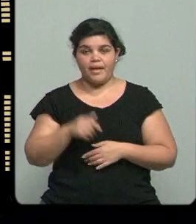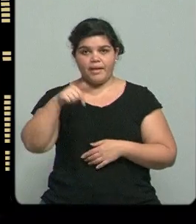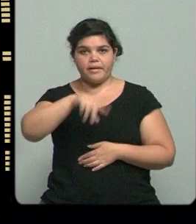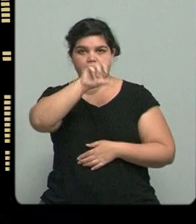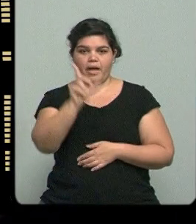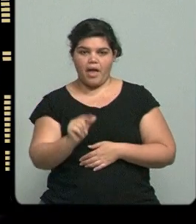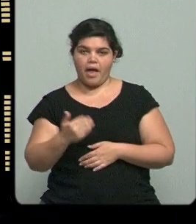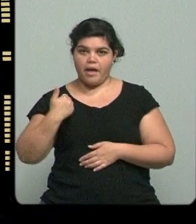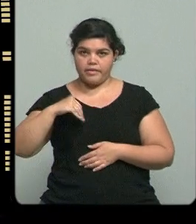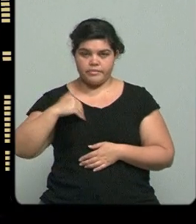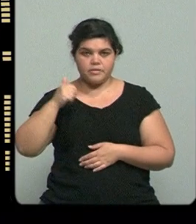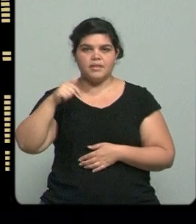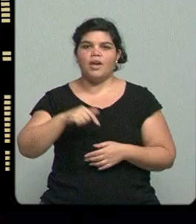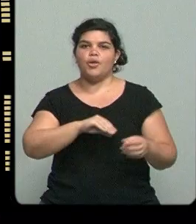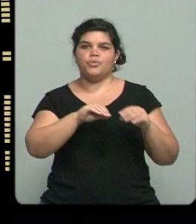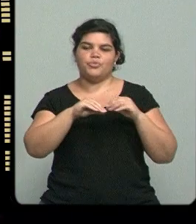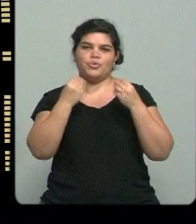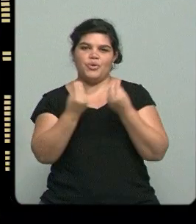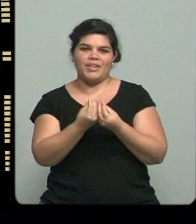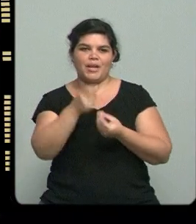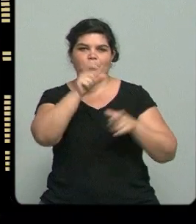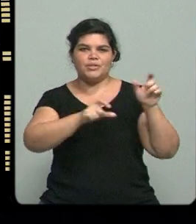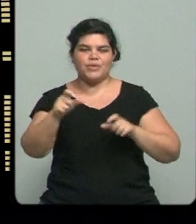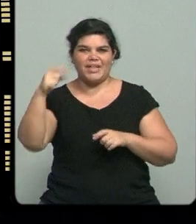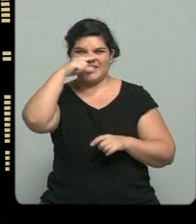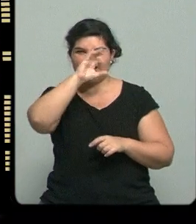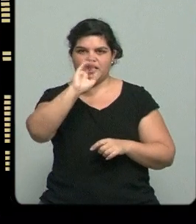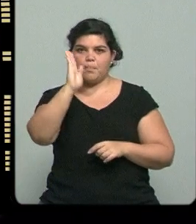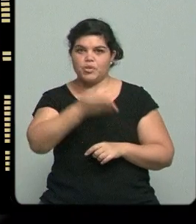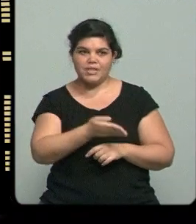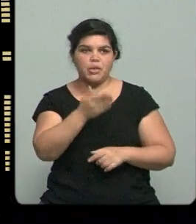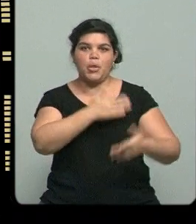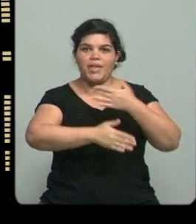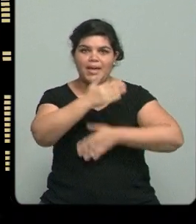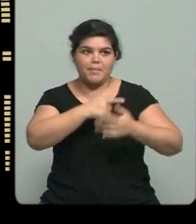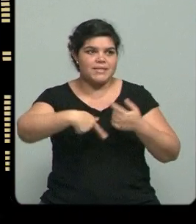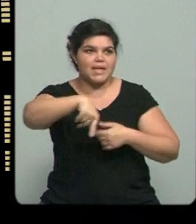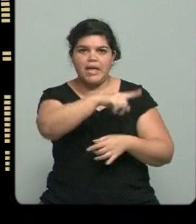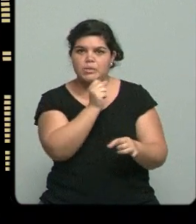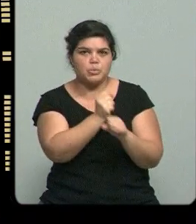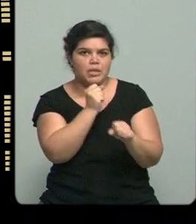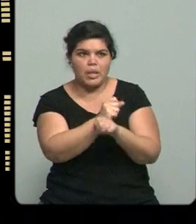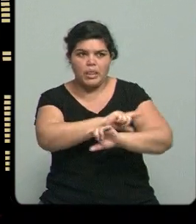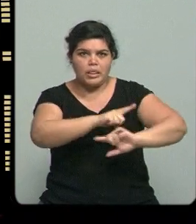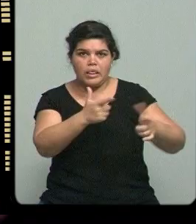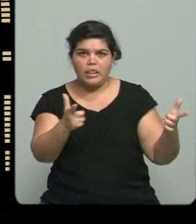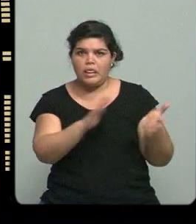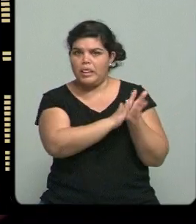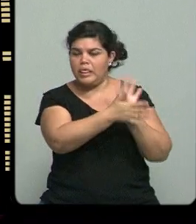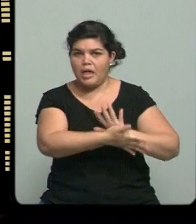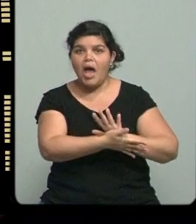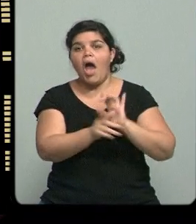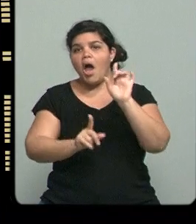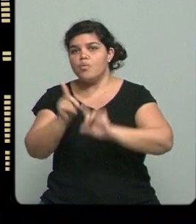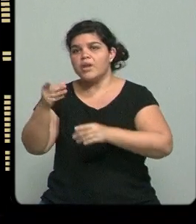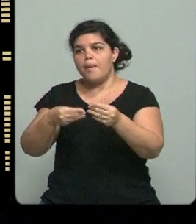En nuestro país, el 70% de las personas con discapacidad no tienen empleo. Y si bien muchas empresas privadas